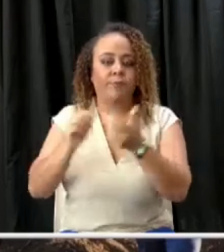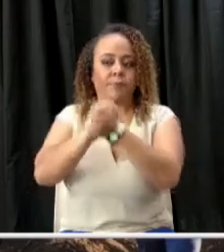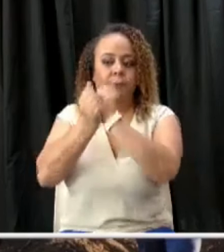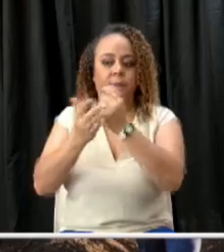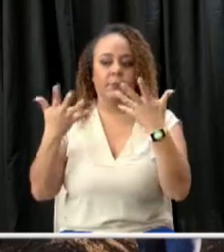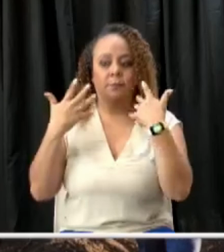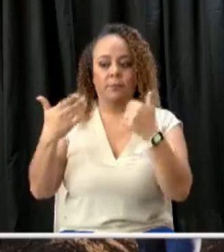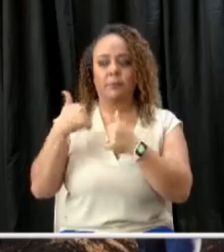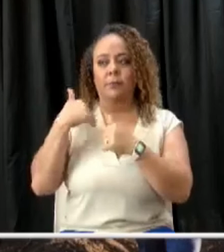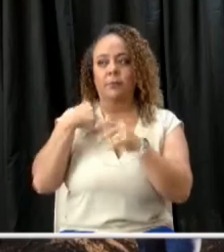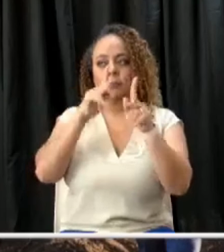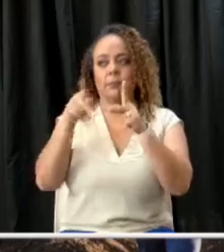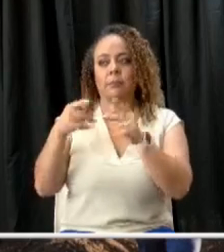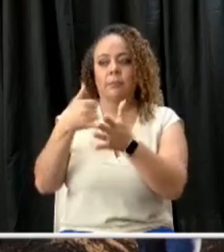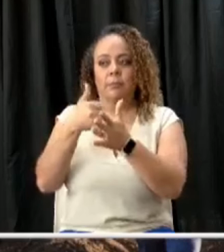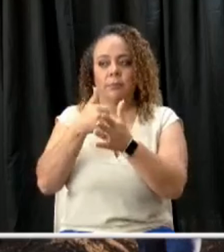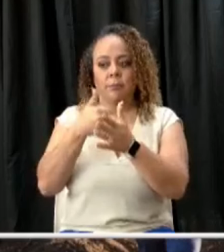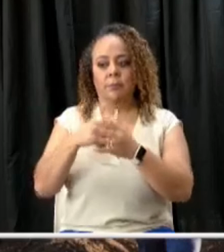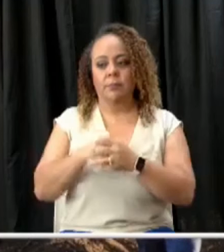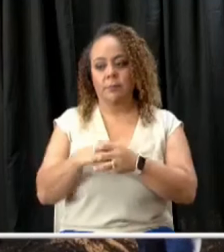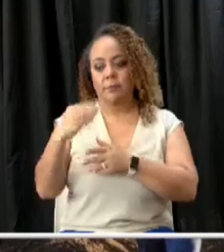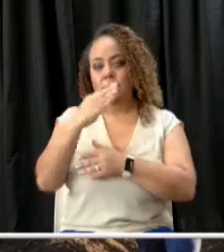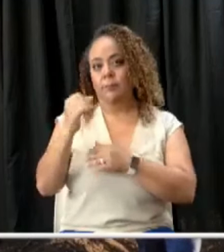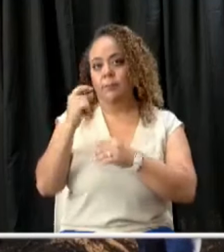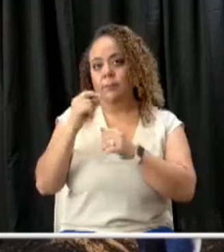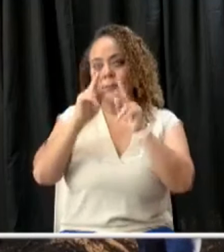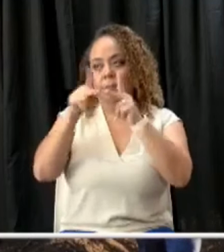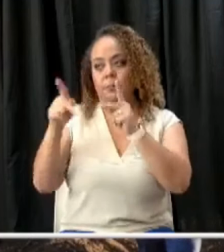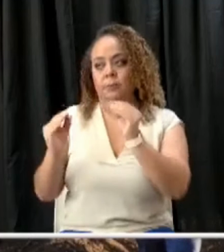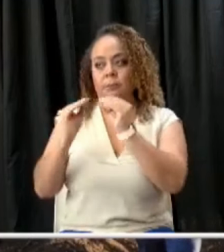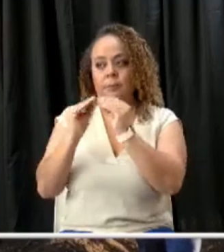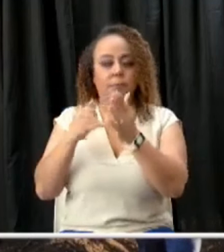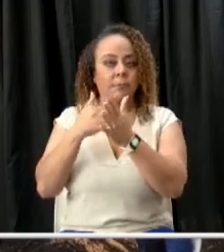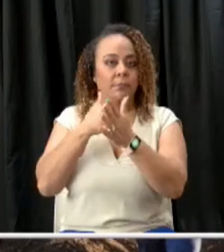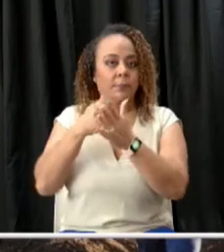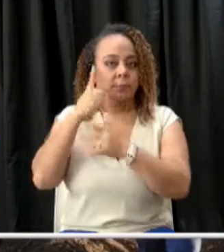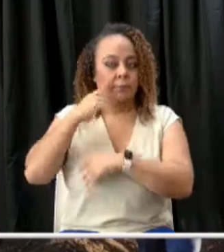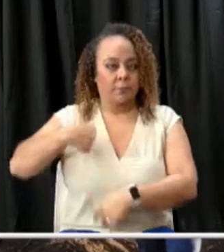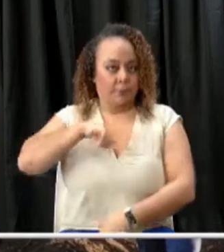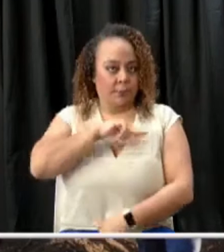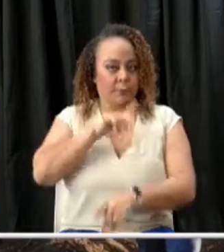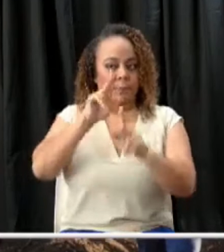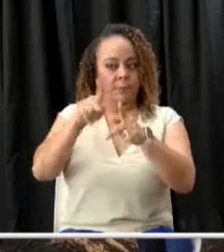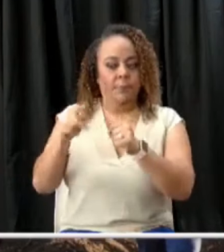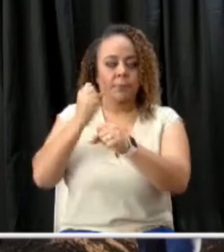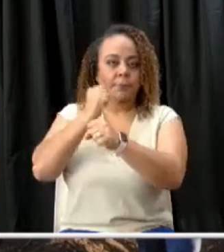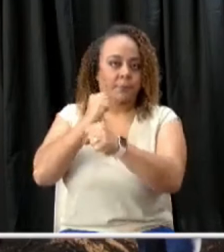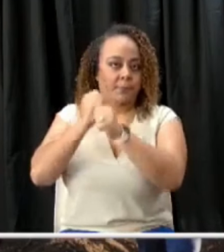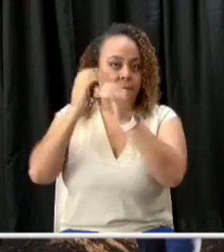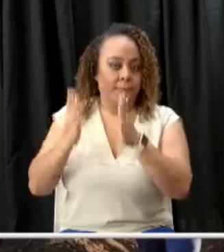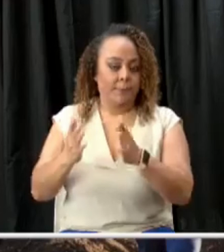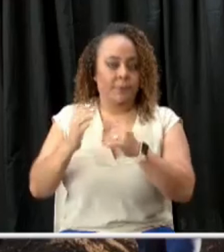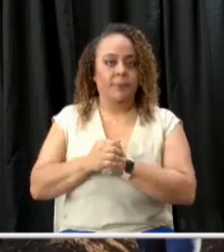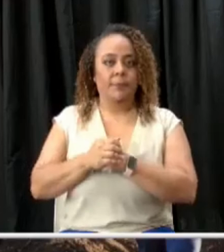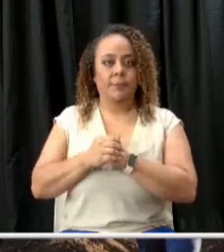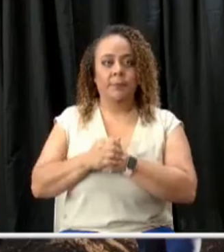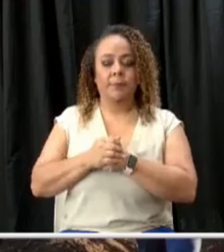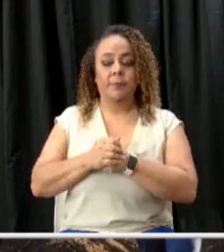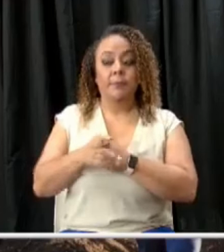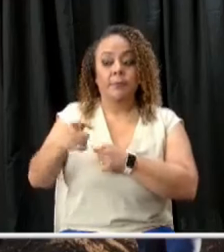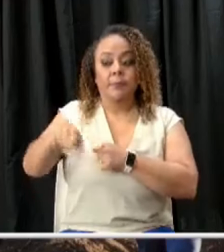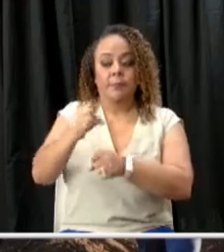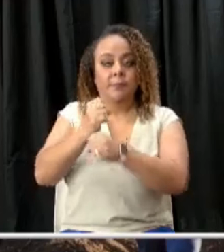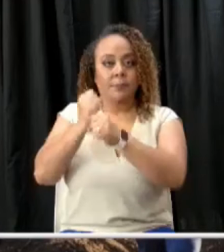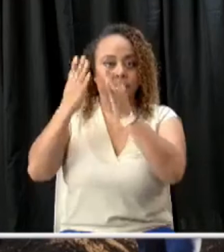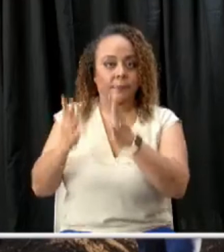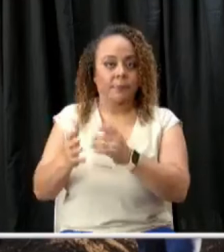teniendo en poblaciones vulnerables, y una de las poblaciones más vulnerables para nosotros es la población de trabajadores, sobre todo aquellos